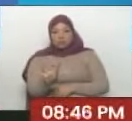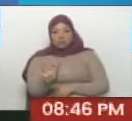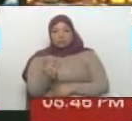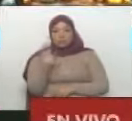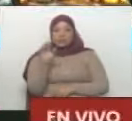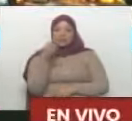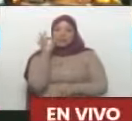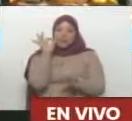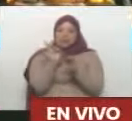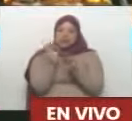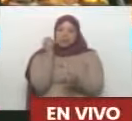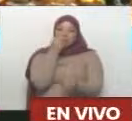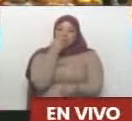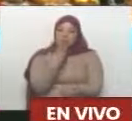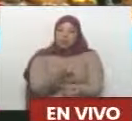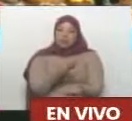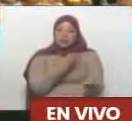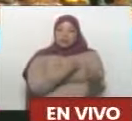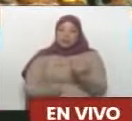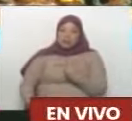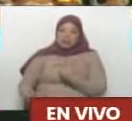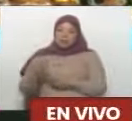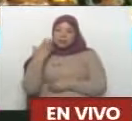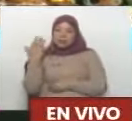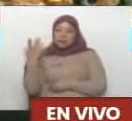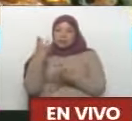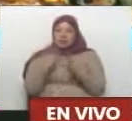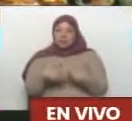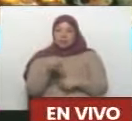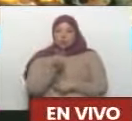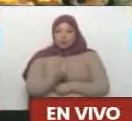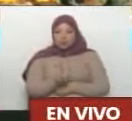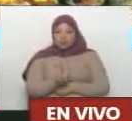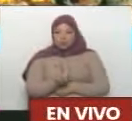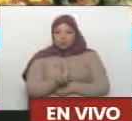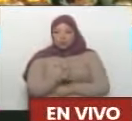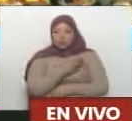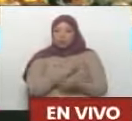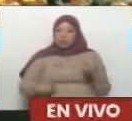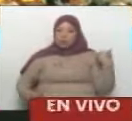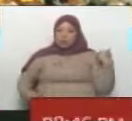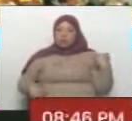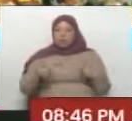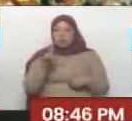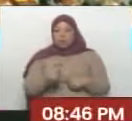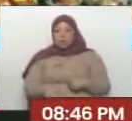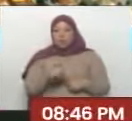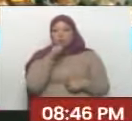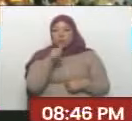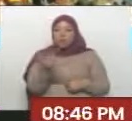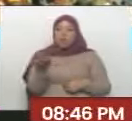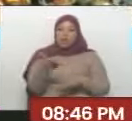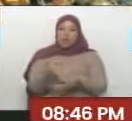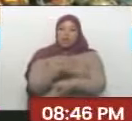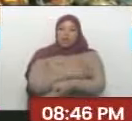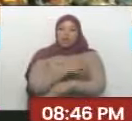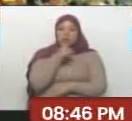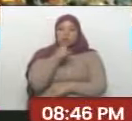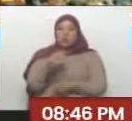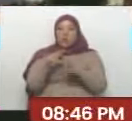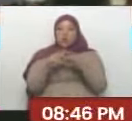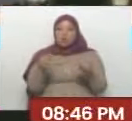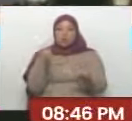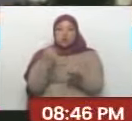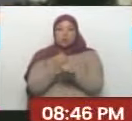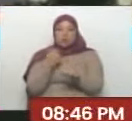2024. Excelente. Bueno, presidente, ahora vamos al vértice número 2. Presidente, además tenemos, pero lo hablaríamos más tarde, toda